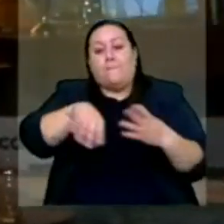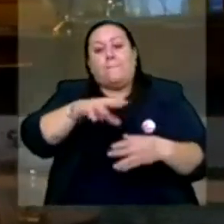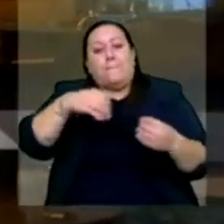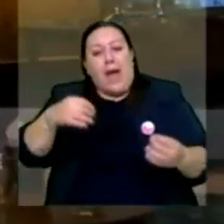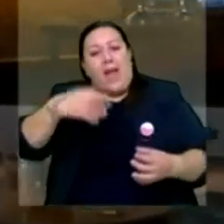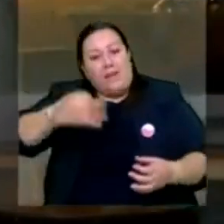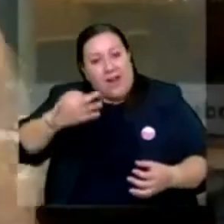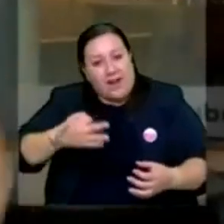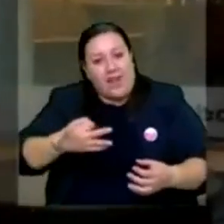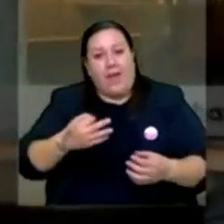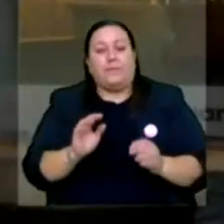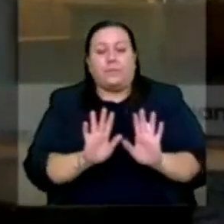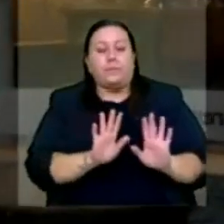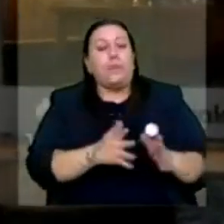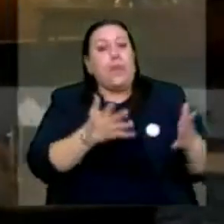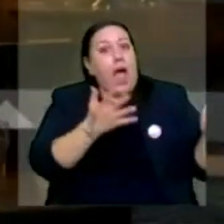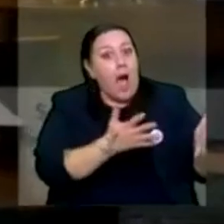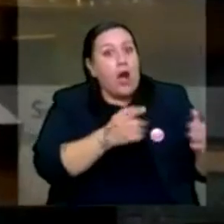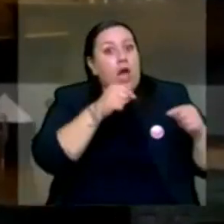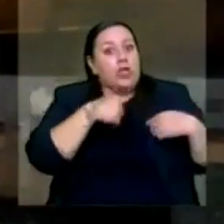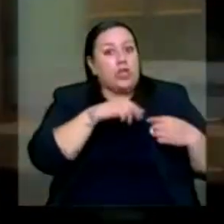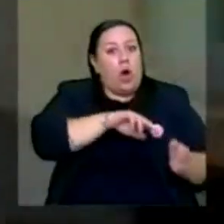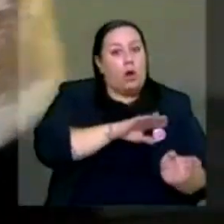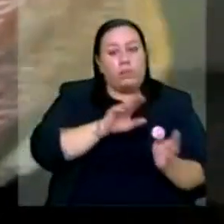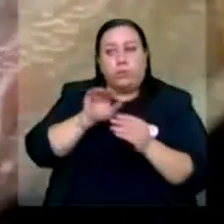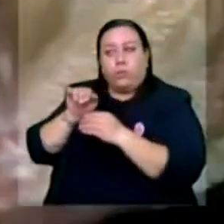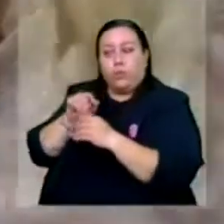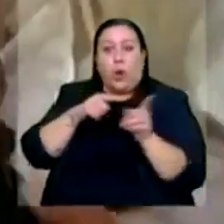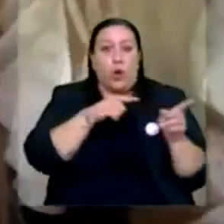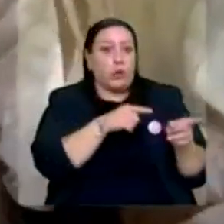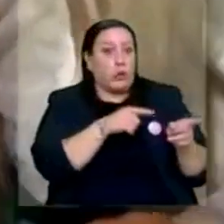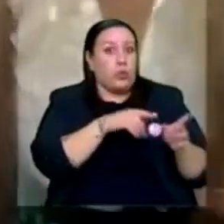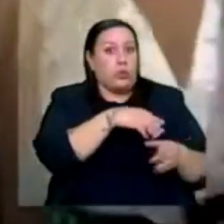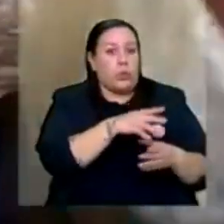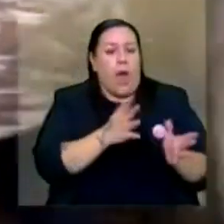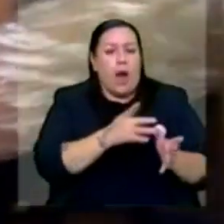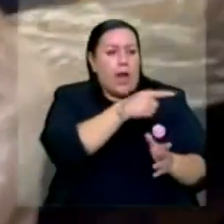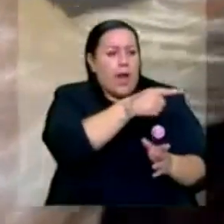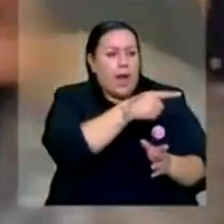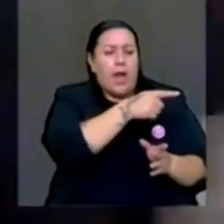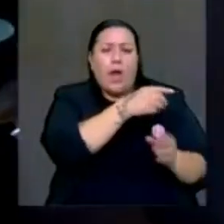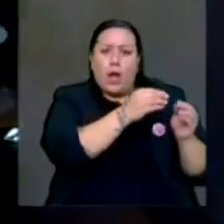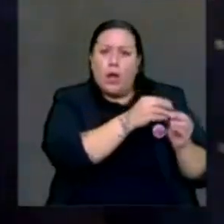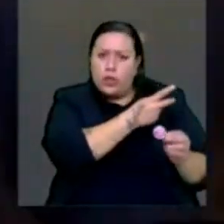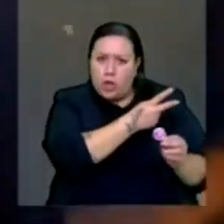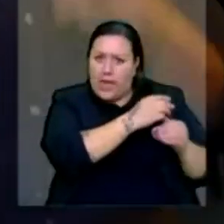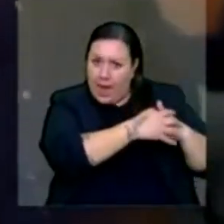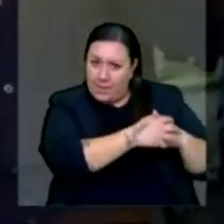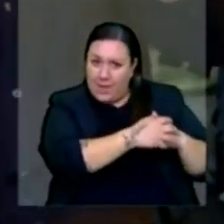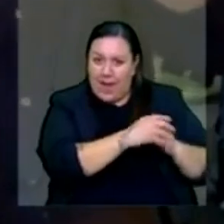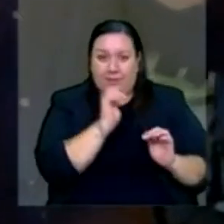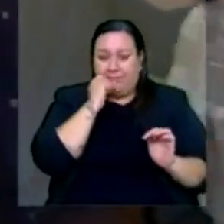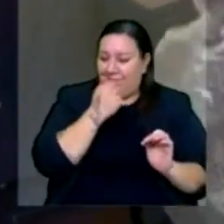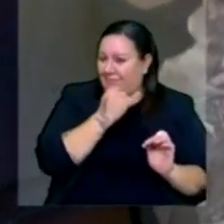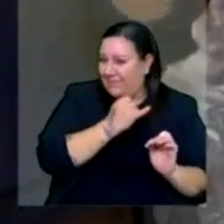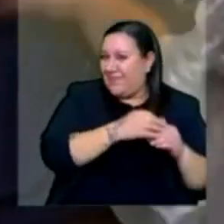Escúchame, Joaquín Divino, yo me doy vuelta y vos... Estamos con... ¿Cómo te llamás? Tina y Gianela. Estamos con estas dos divinas